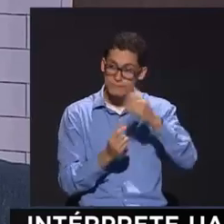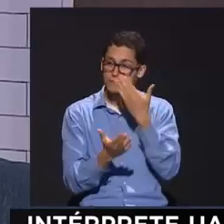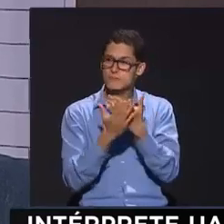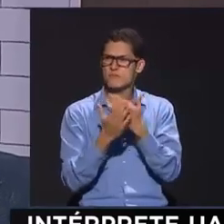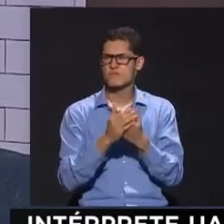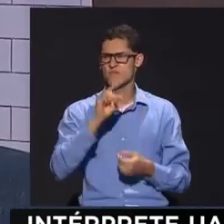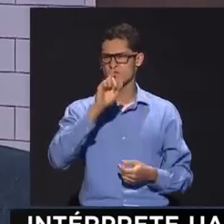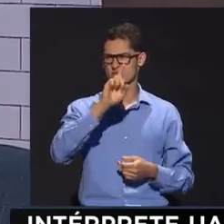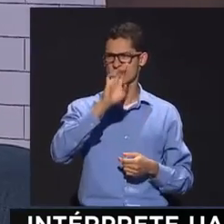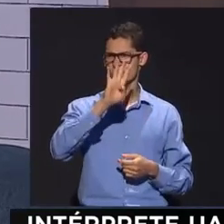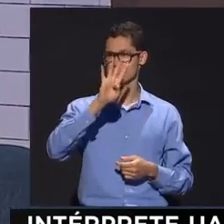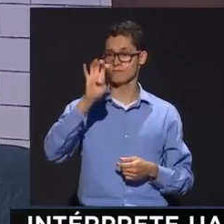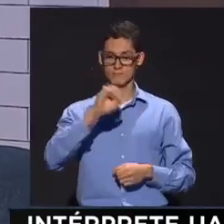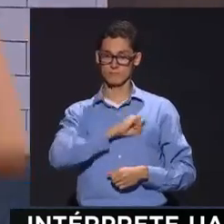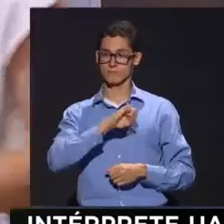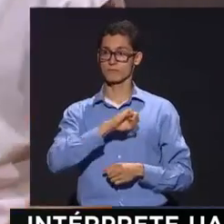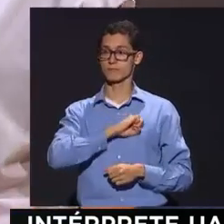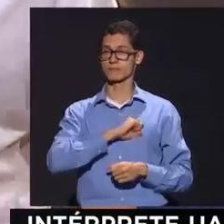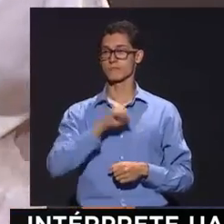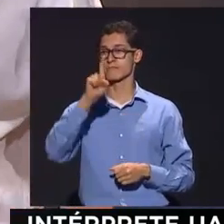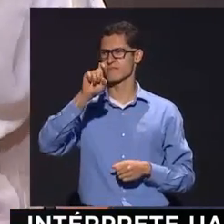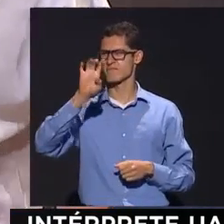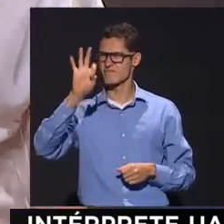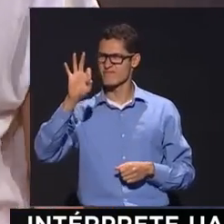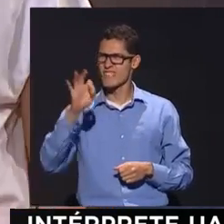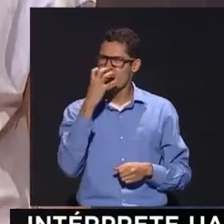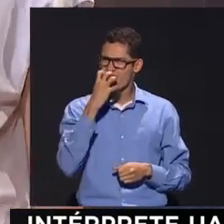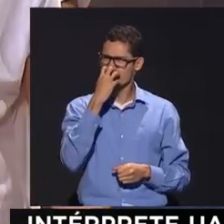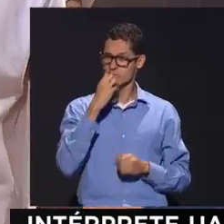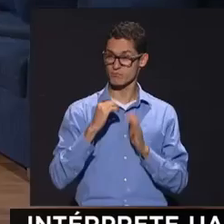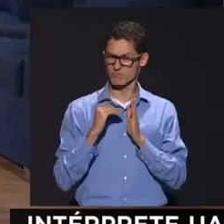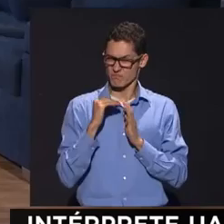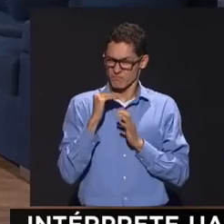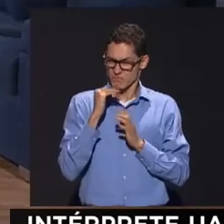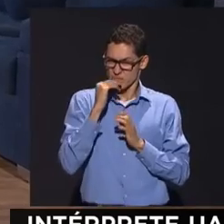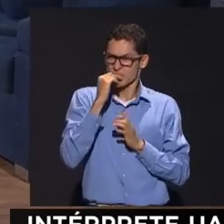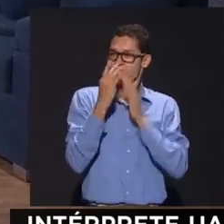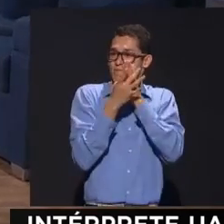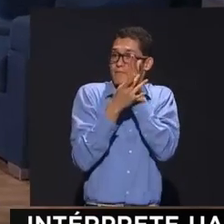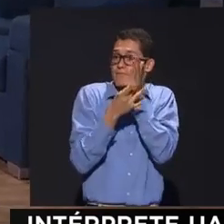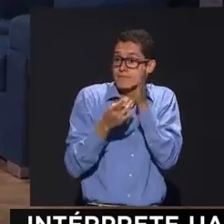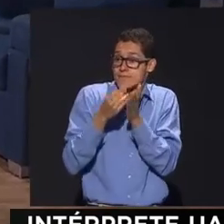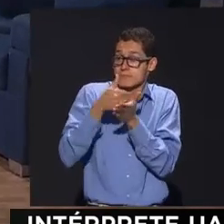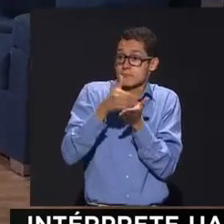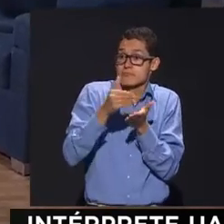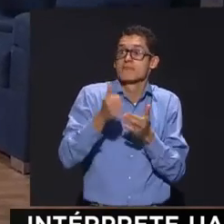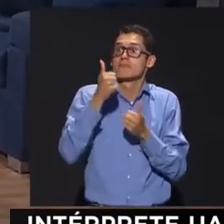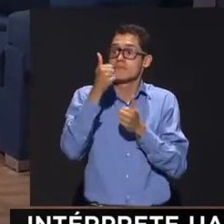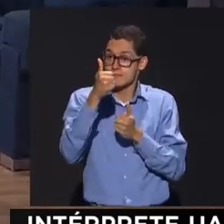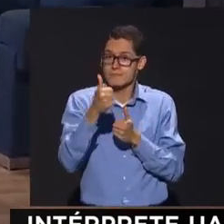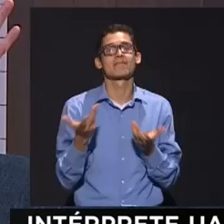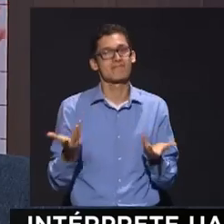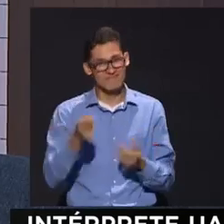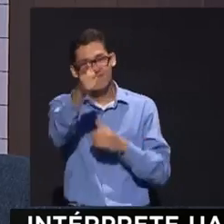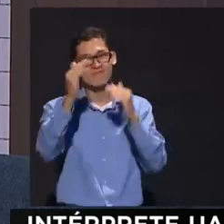1.149 publicaciones y 73 calorías de nuestros 15 minutos bueno es decir que en la cata más o